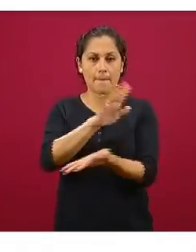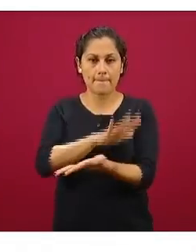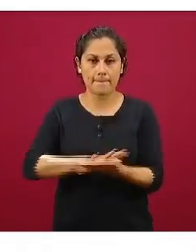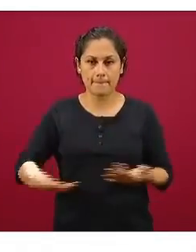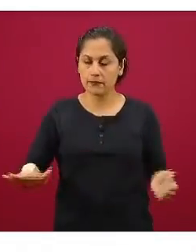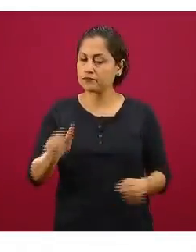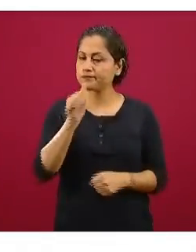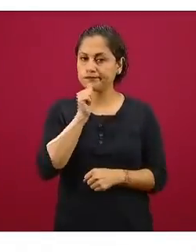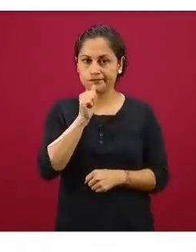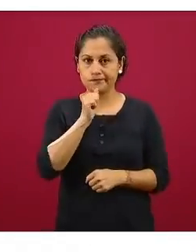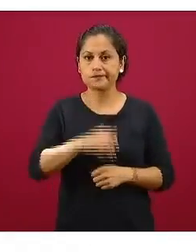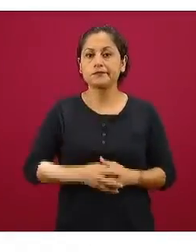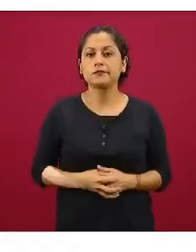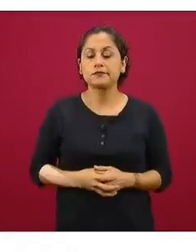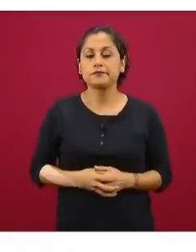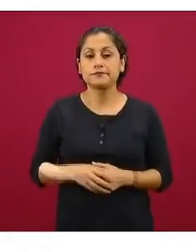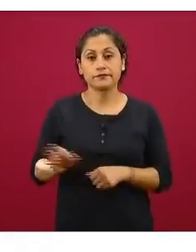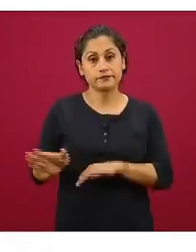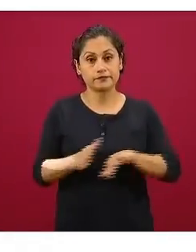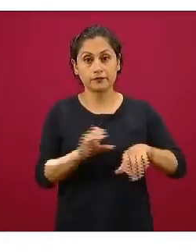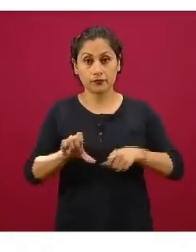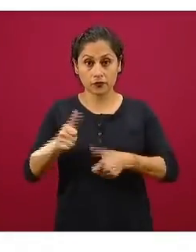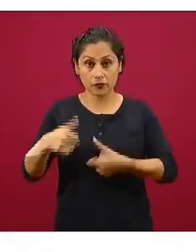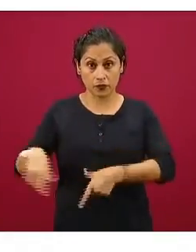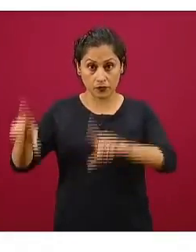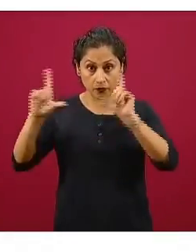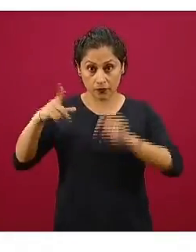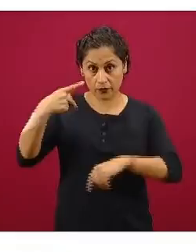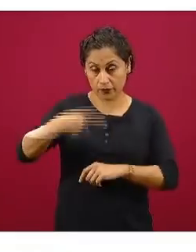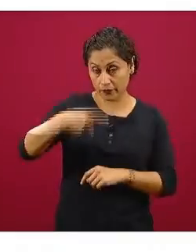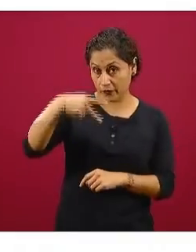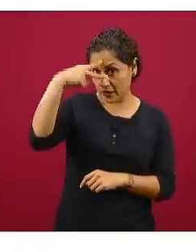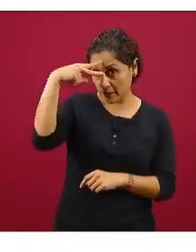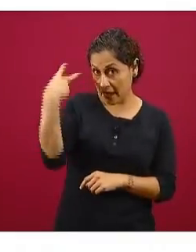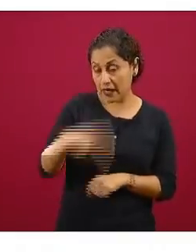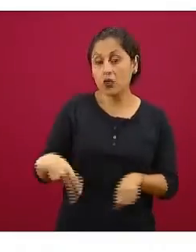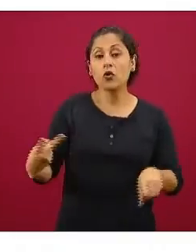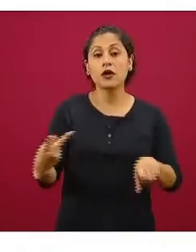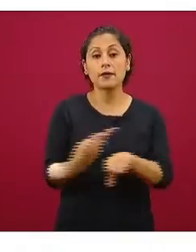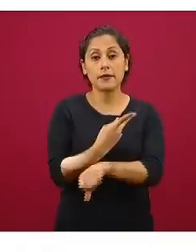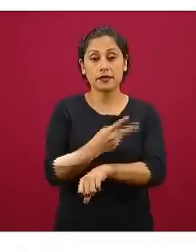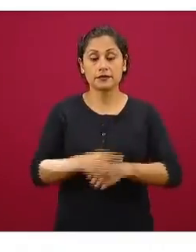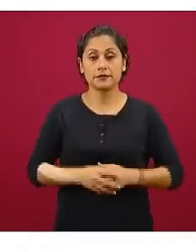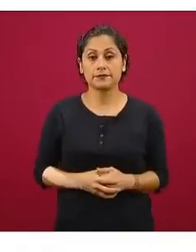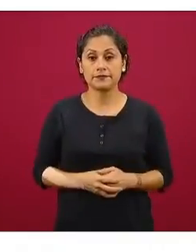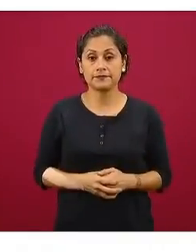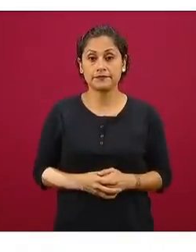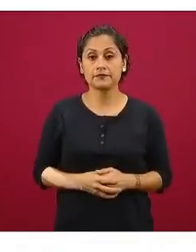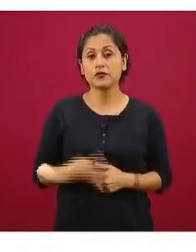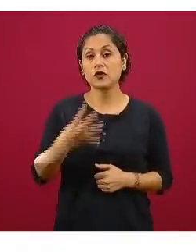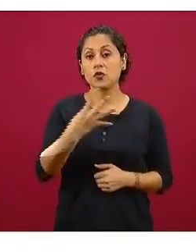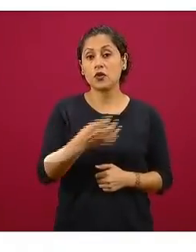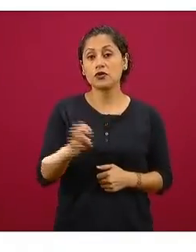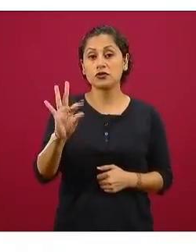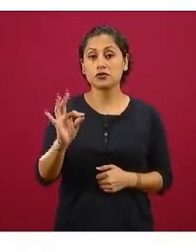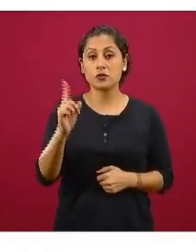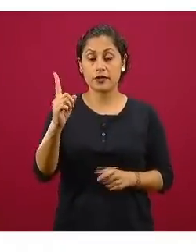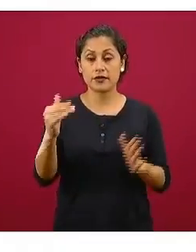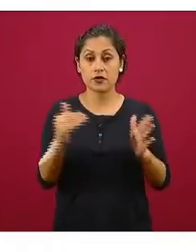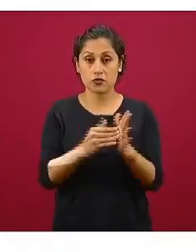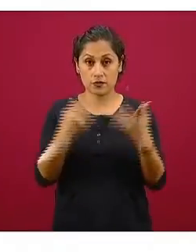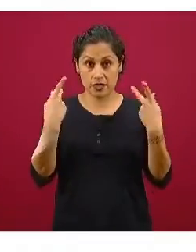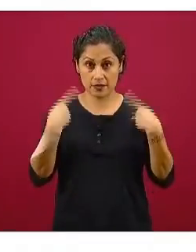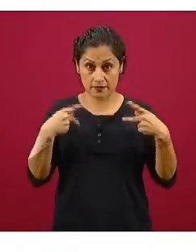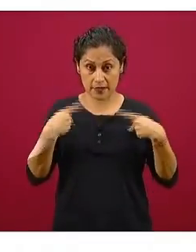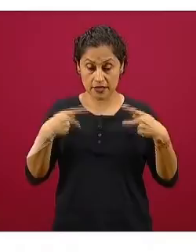la siguiente diapositiva, es la actualización de los números para el territorio mexicano. Más de 441,000 las personas que